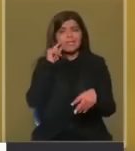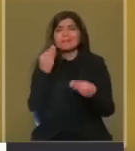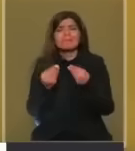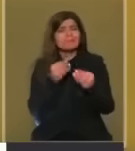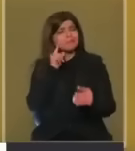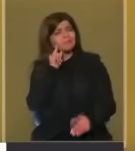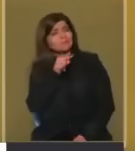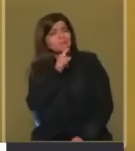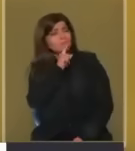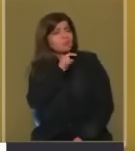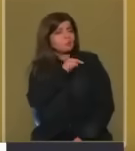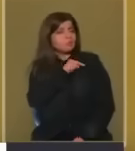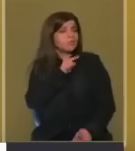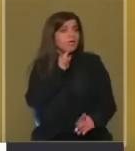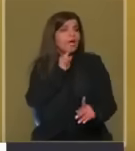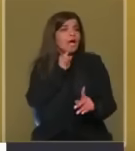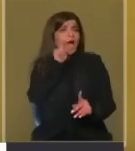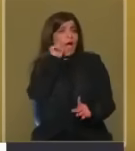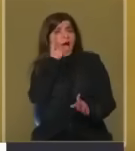allá.